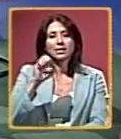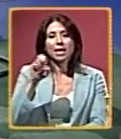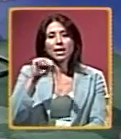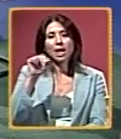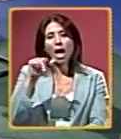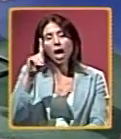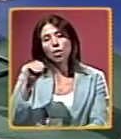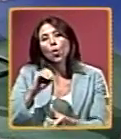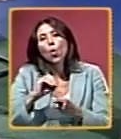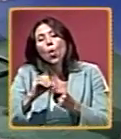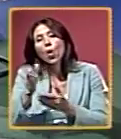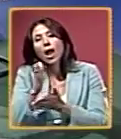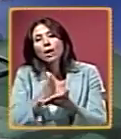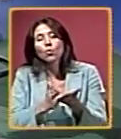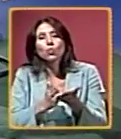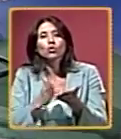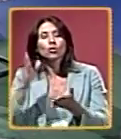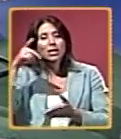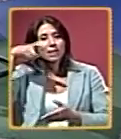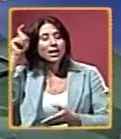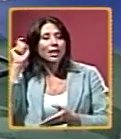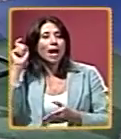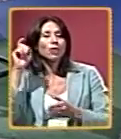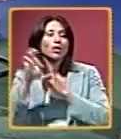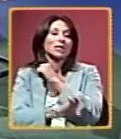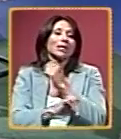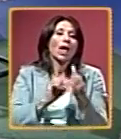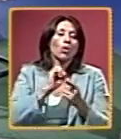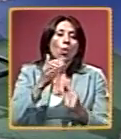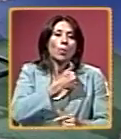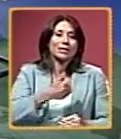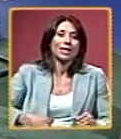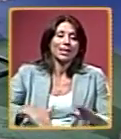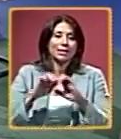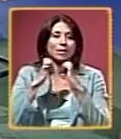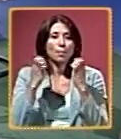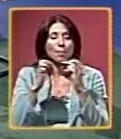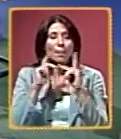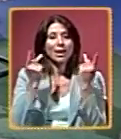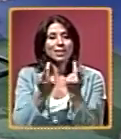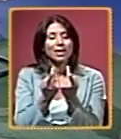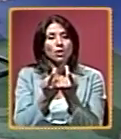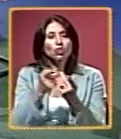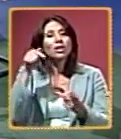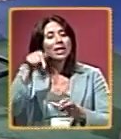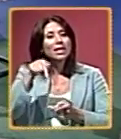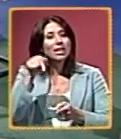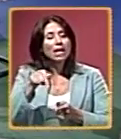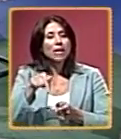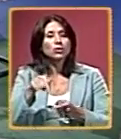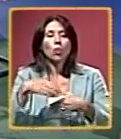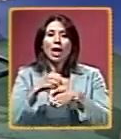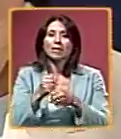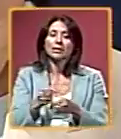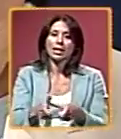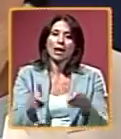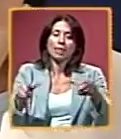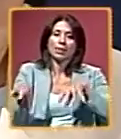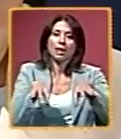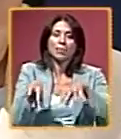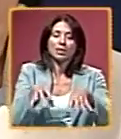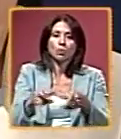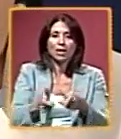algunos secretarios de Estado, presidentes de partidos, etcétera, y esto da un alto dinamismo y una gran presencia